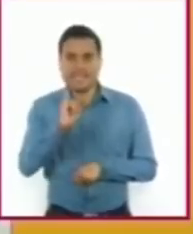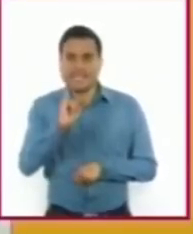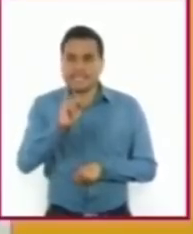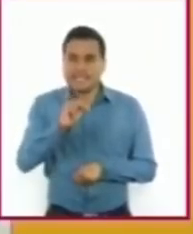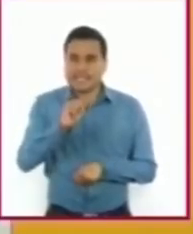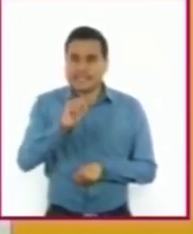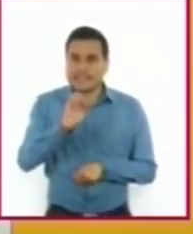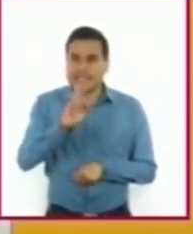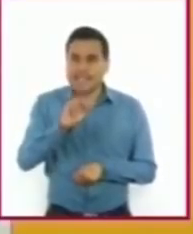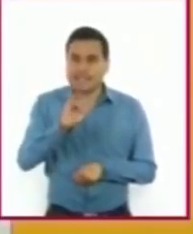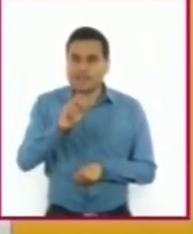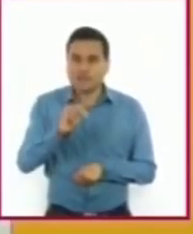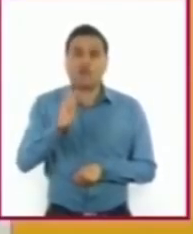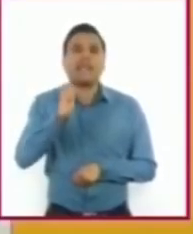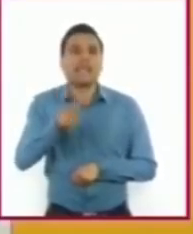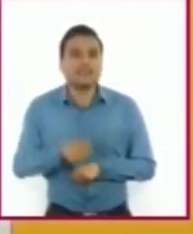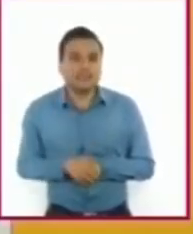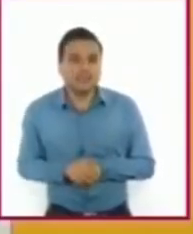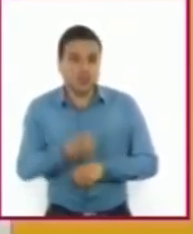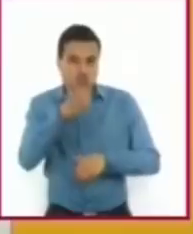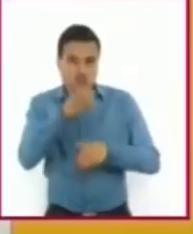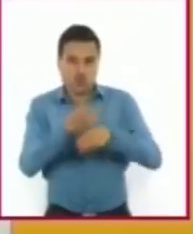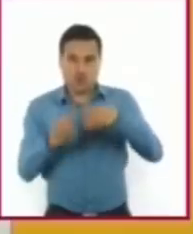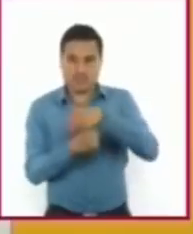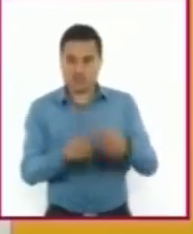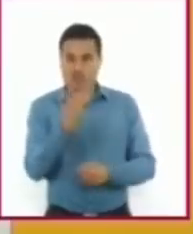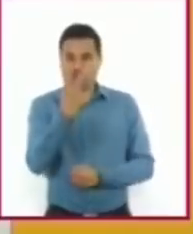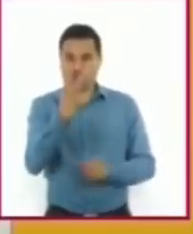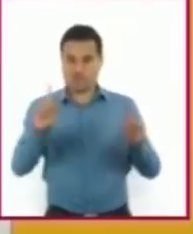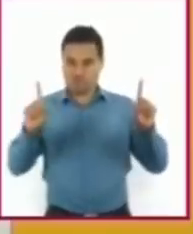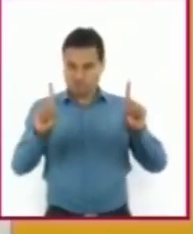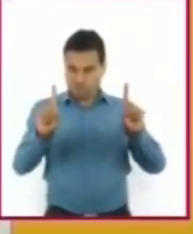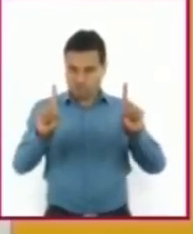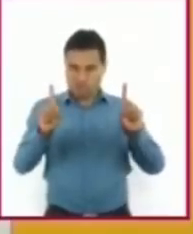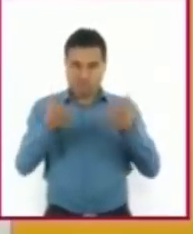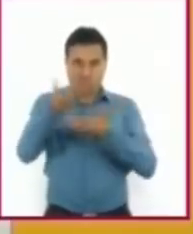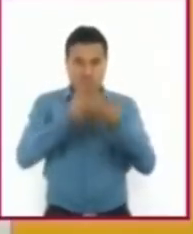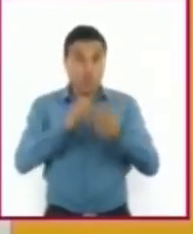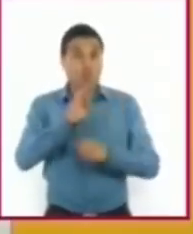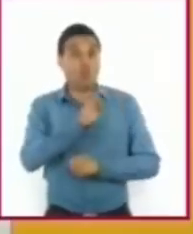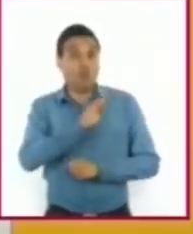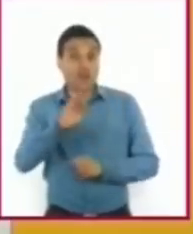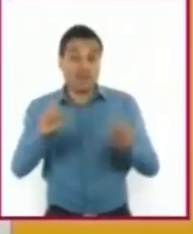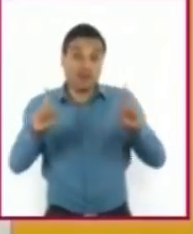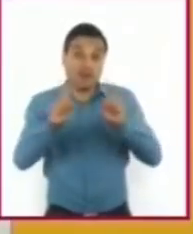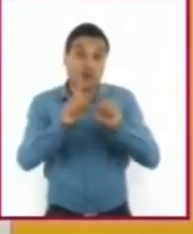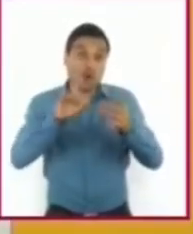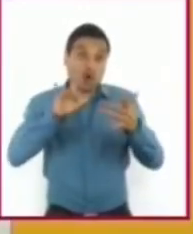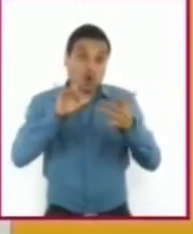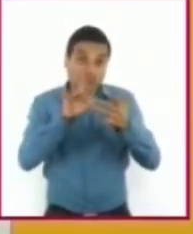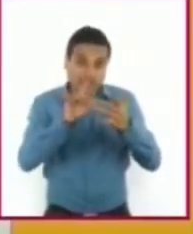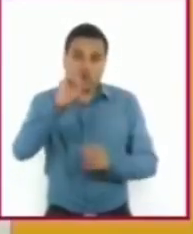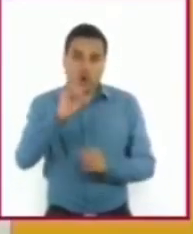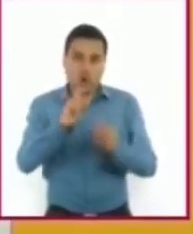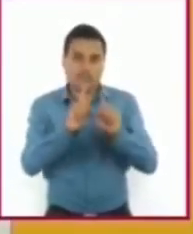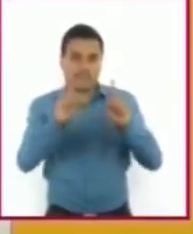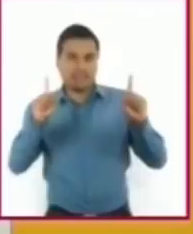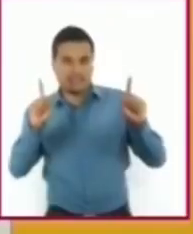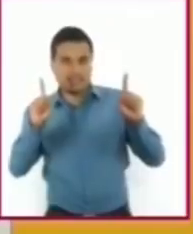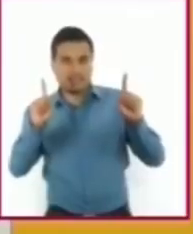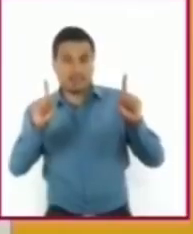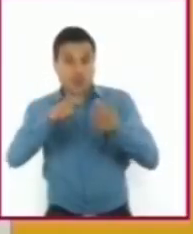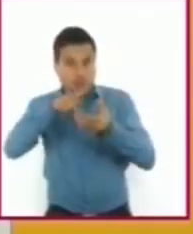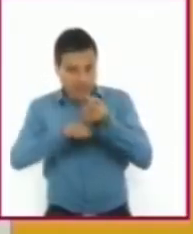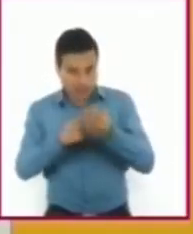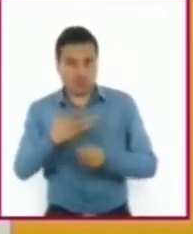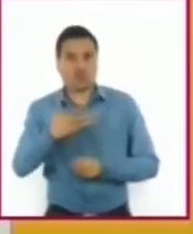acciones recíprocas que existen entre los objetos, las cuales pueden ser a distancia o por contacto, generando fuerzas